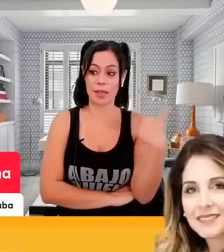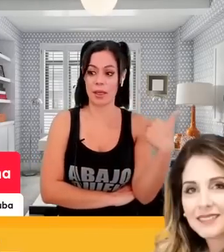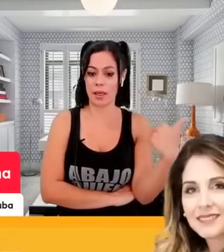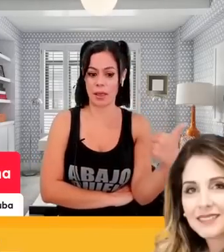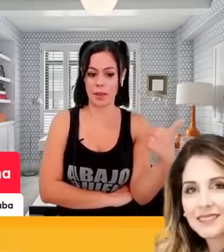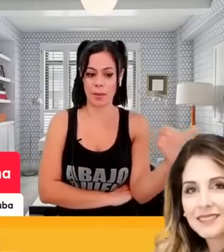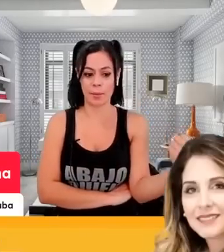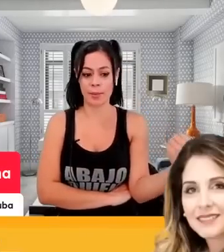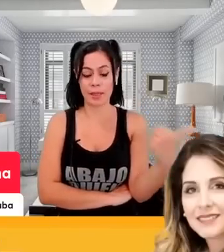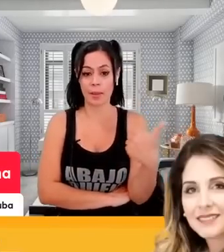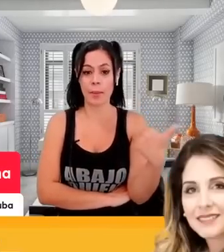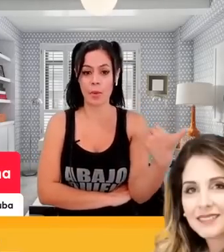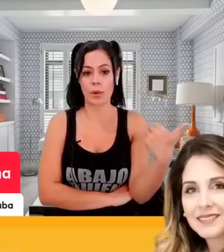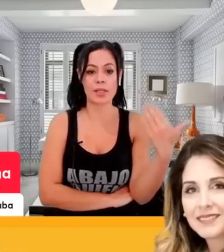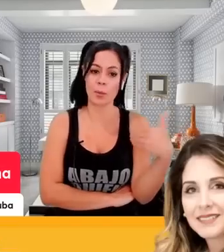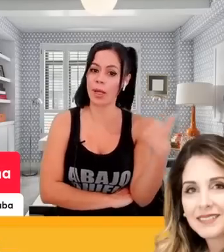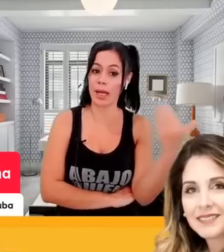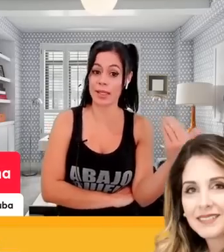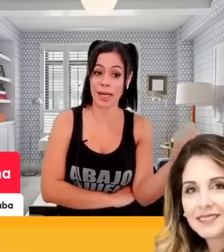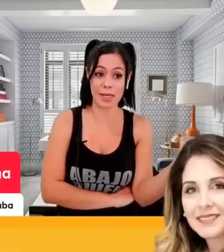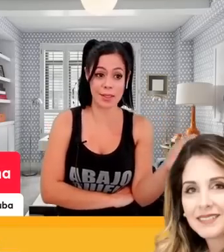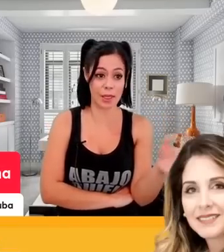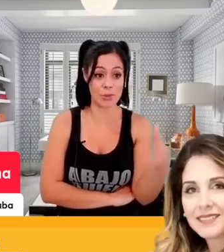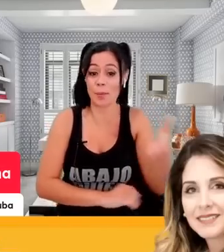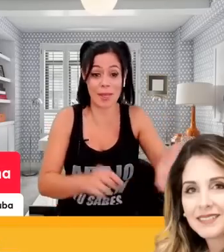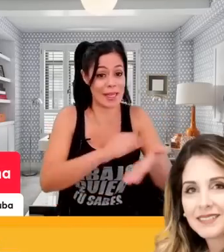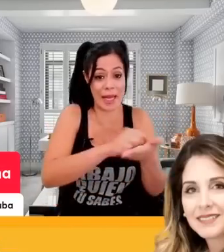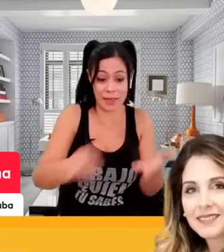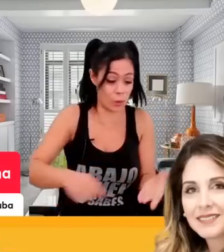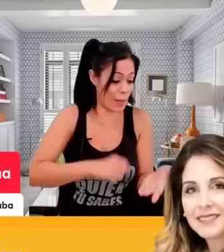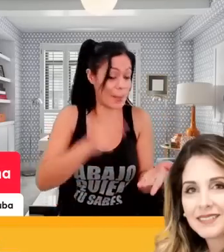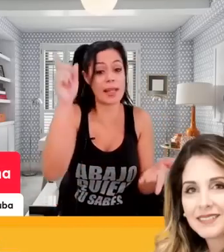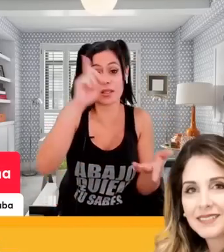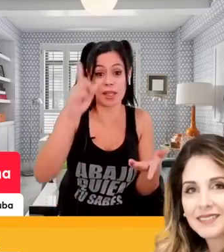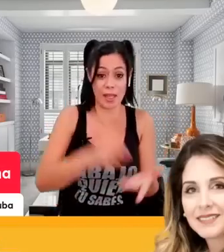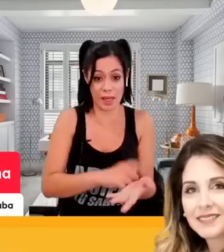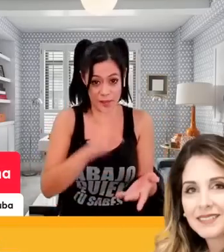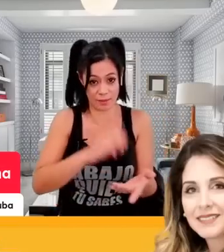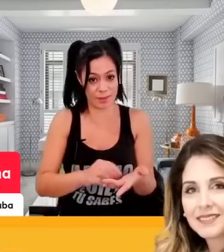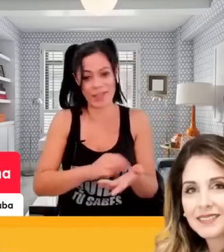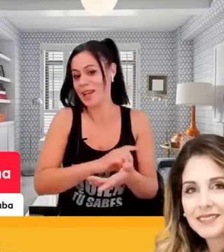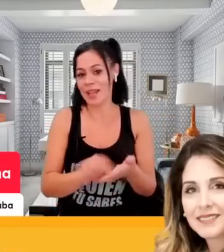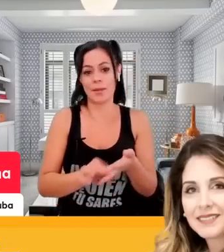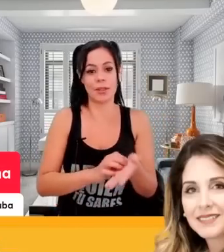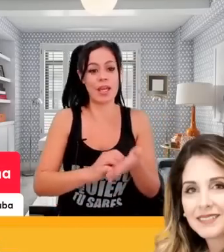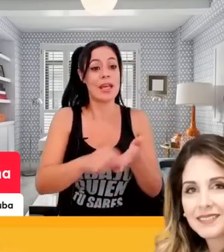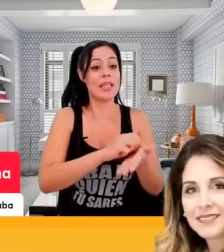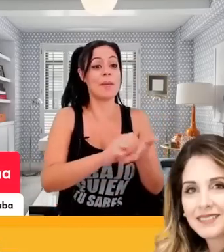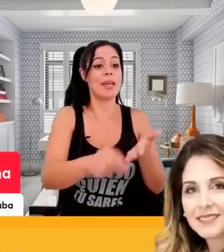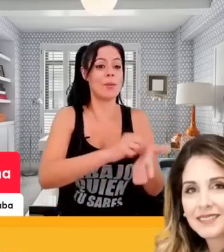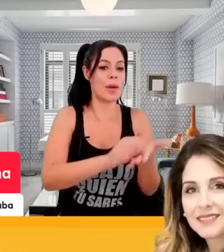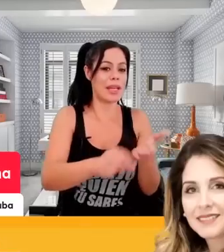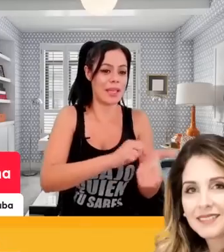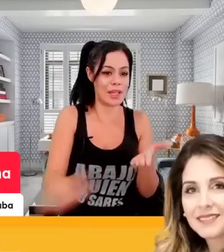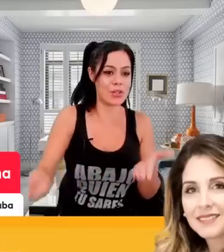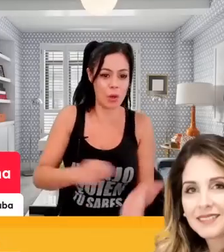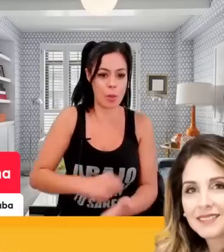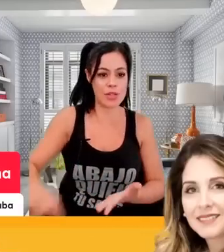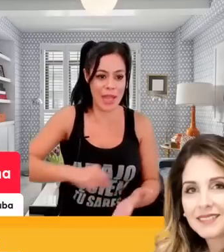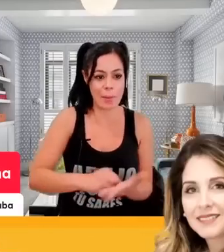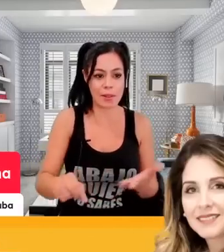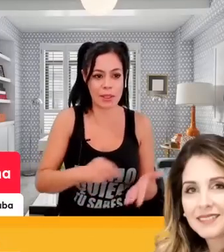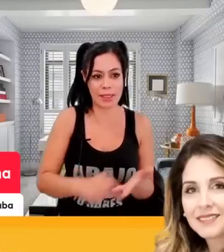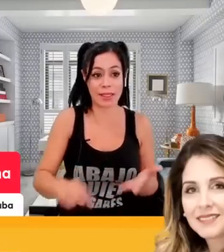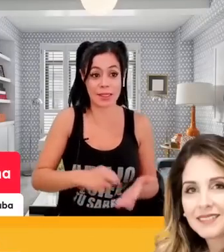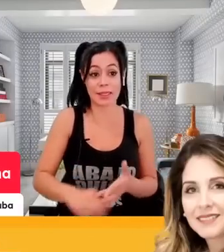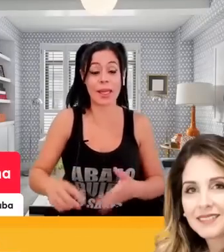ella dice, hicimos el casa a casa, que eso es vigilar, con la amiga del CDR, la ciudadana, dime quiénes son, cómo